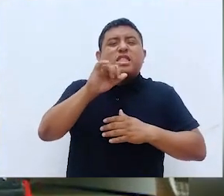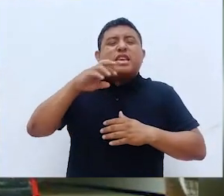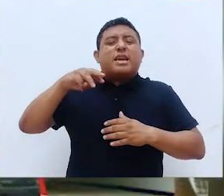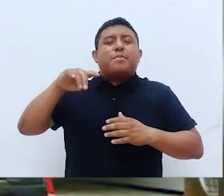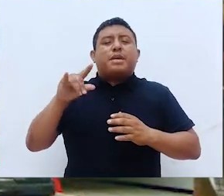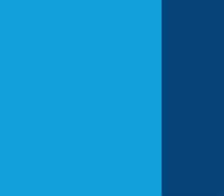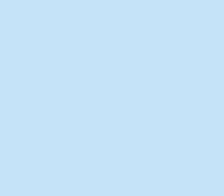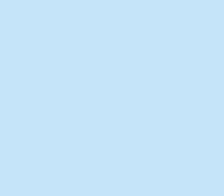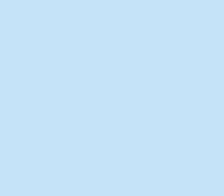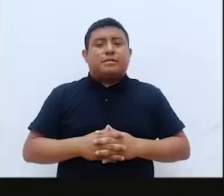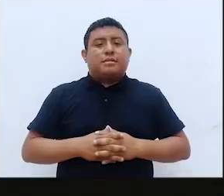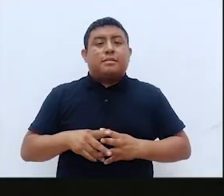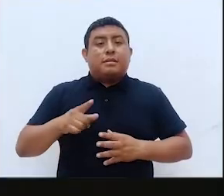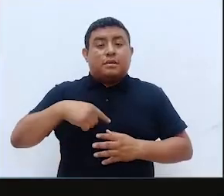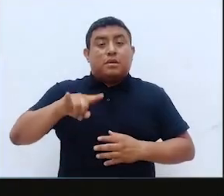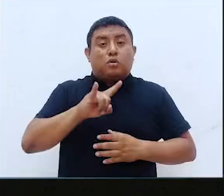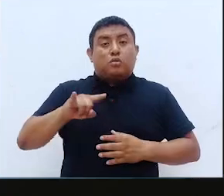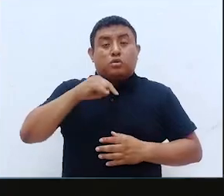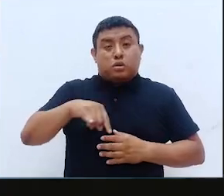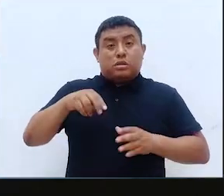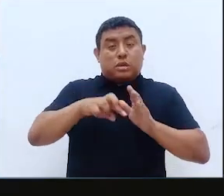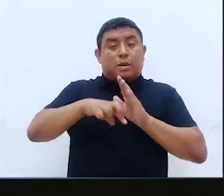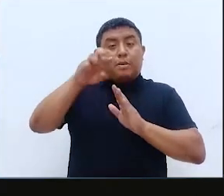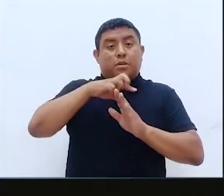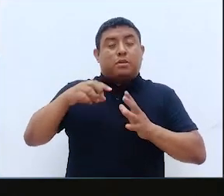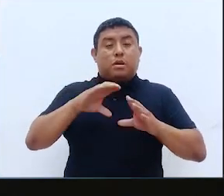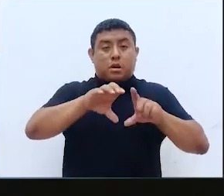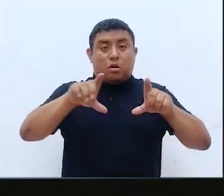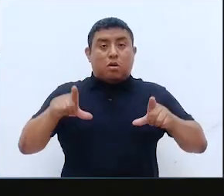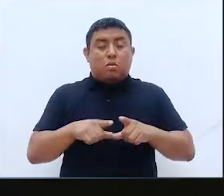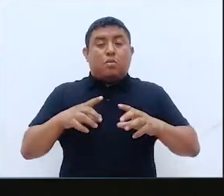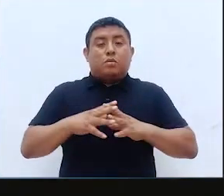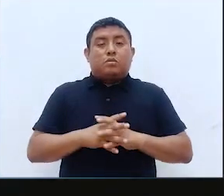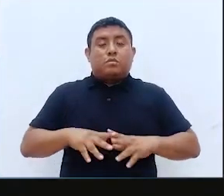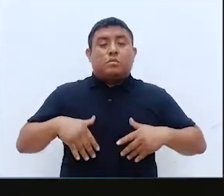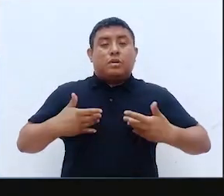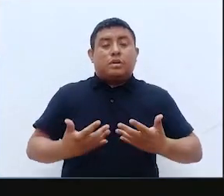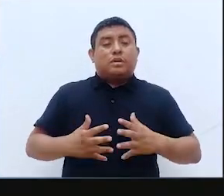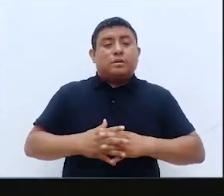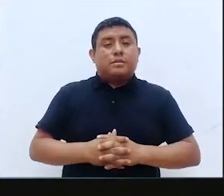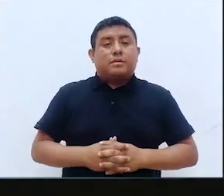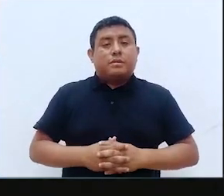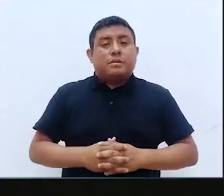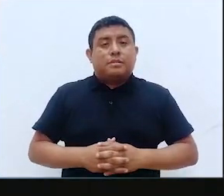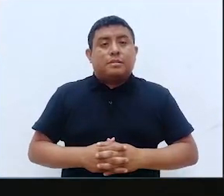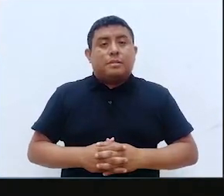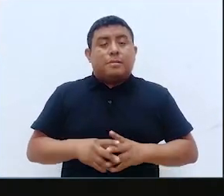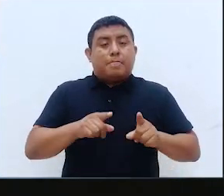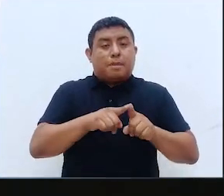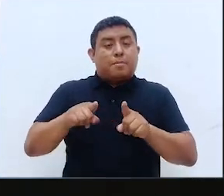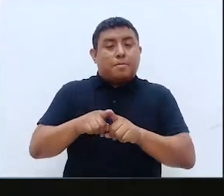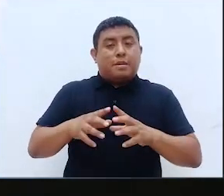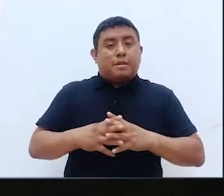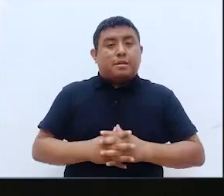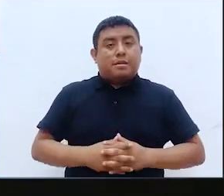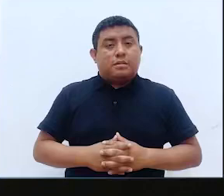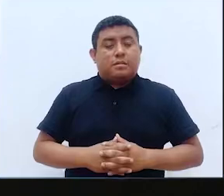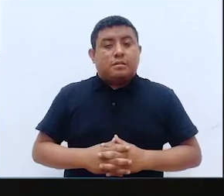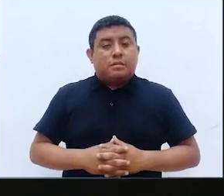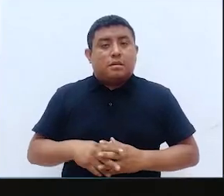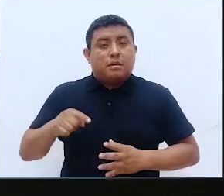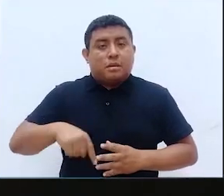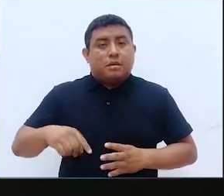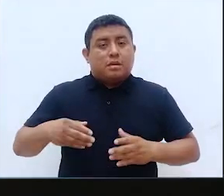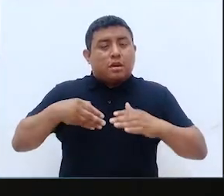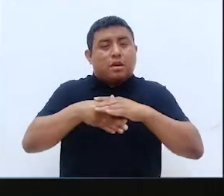de la DIGEMIT. Y mediante el uso de esta plataforma del campus virtual de salud pública de la OPS en